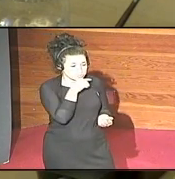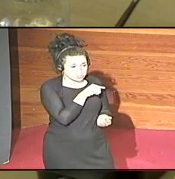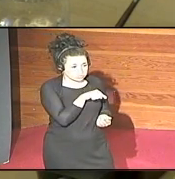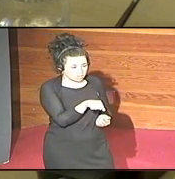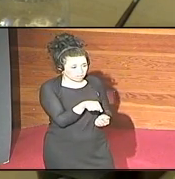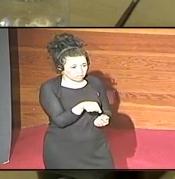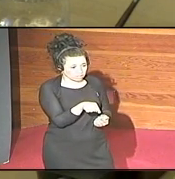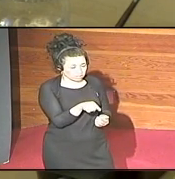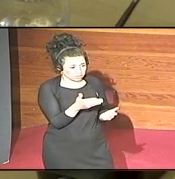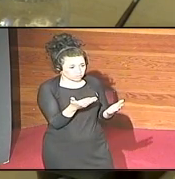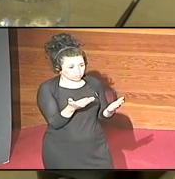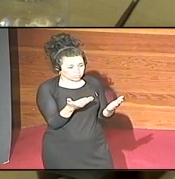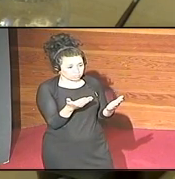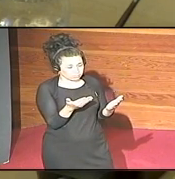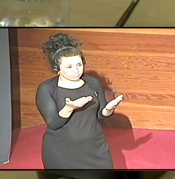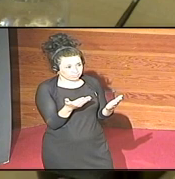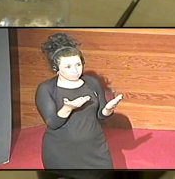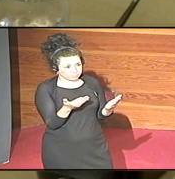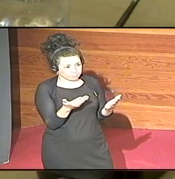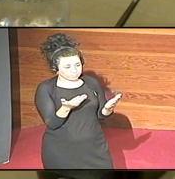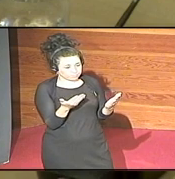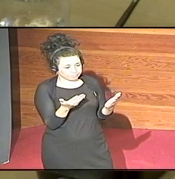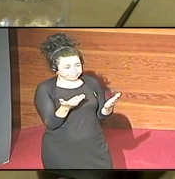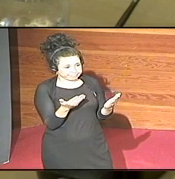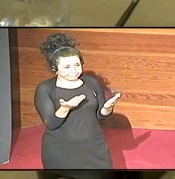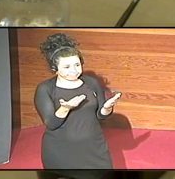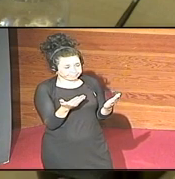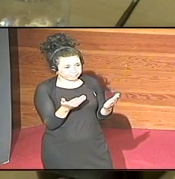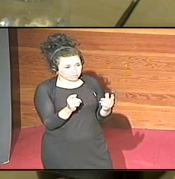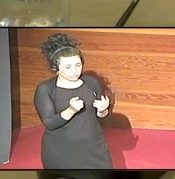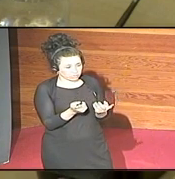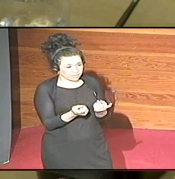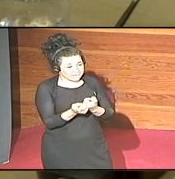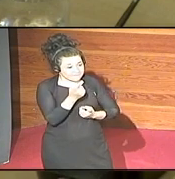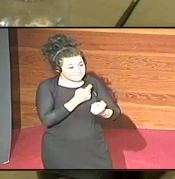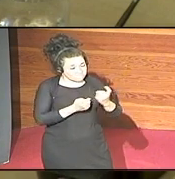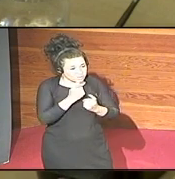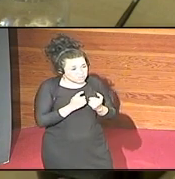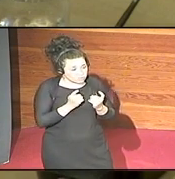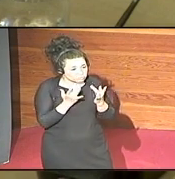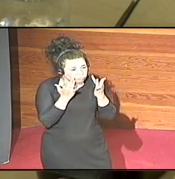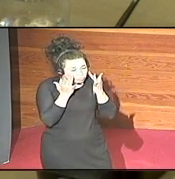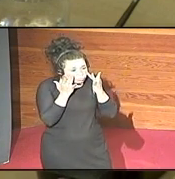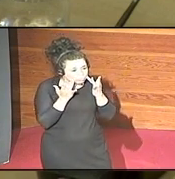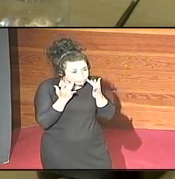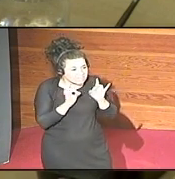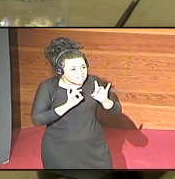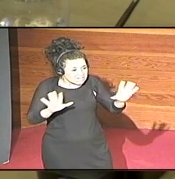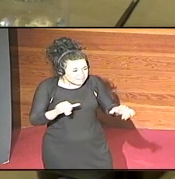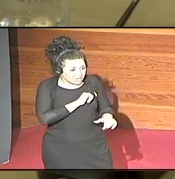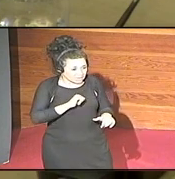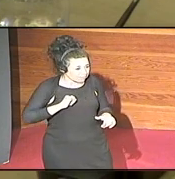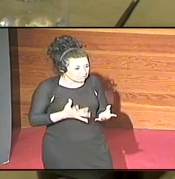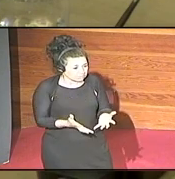no hay absolutamente ninguna posibilidad de conseguir información libre e